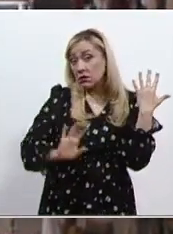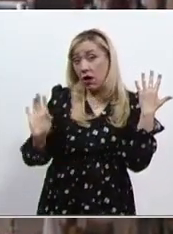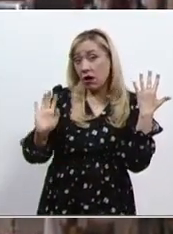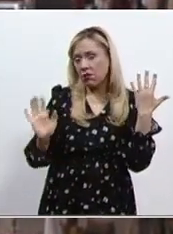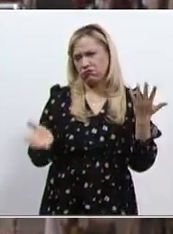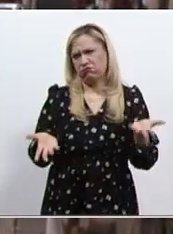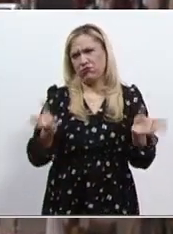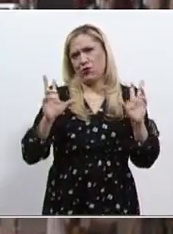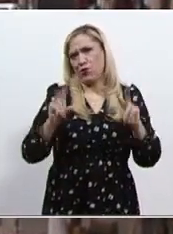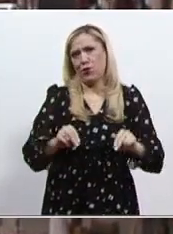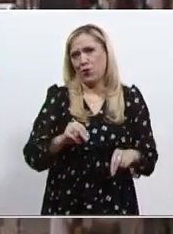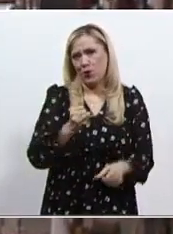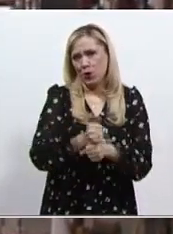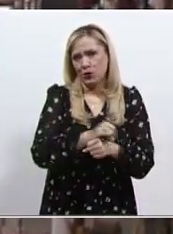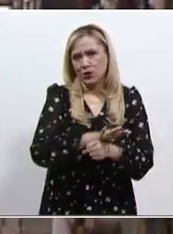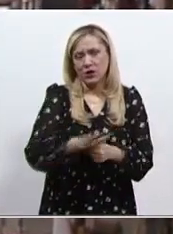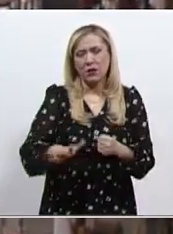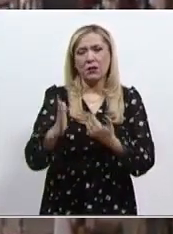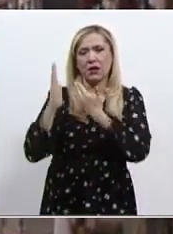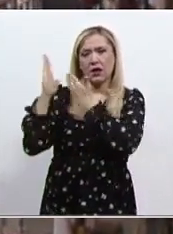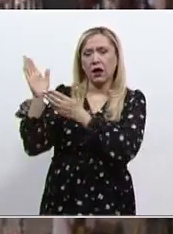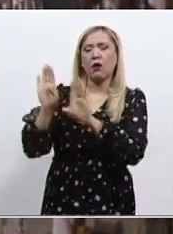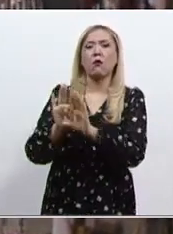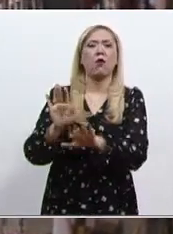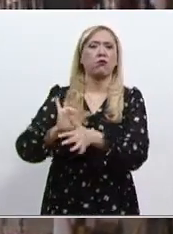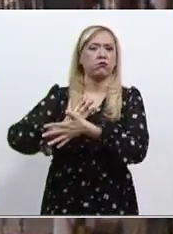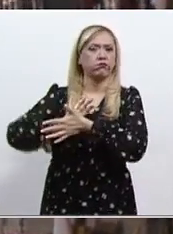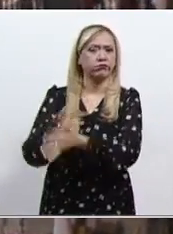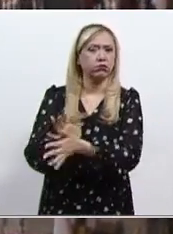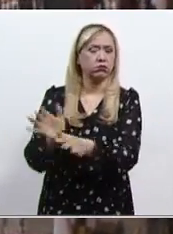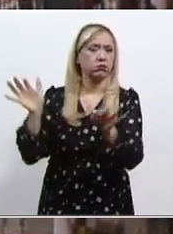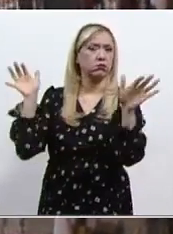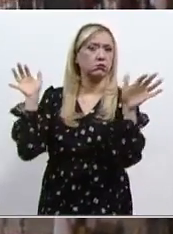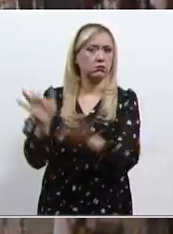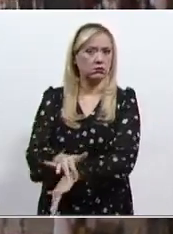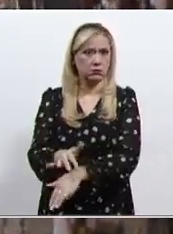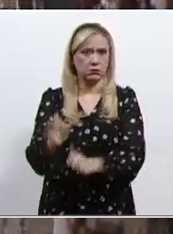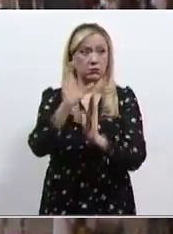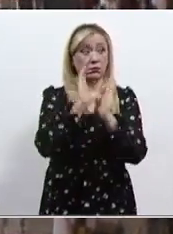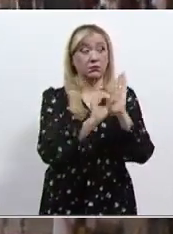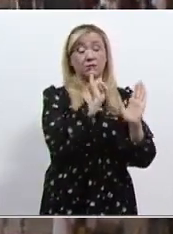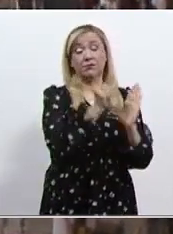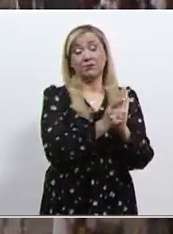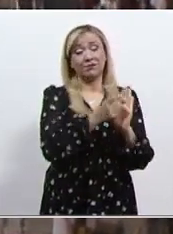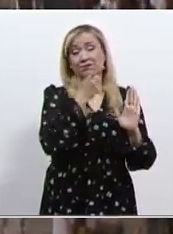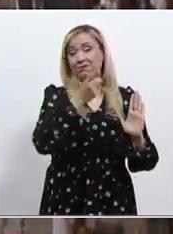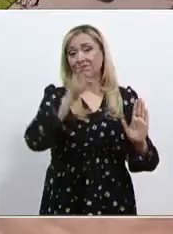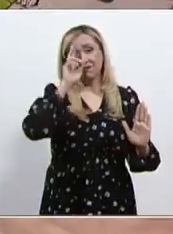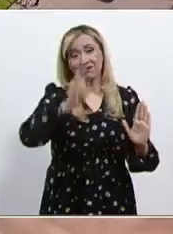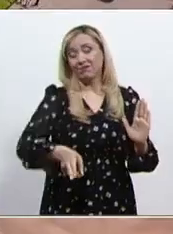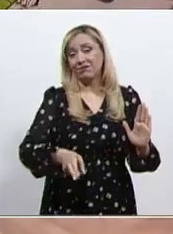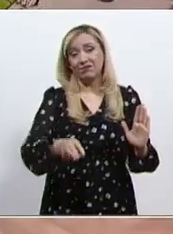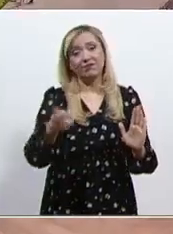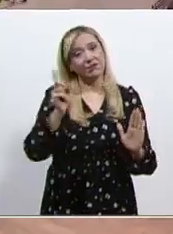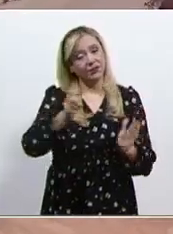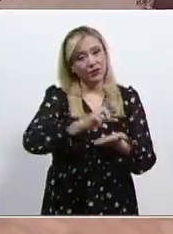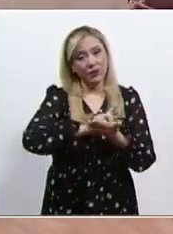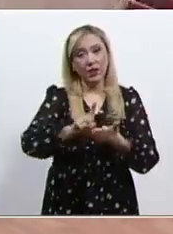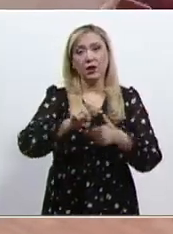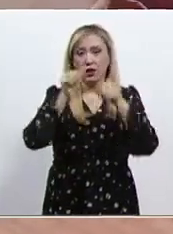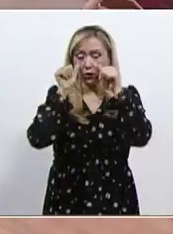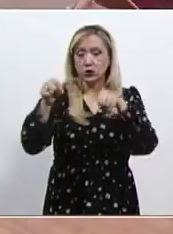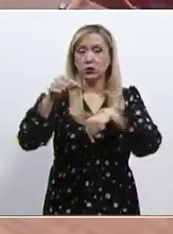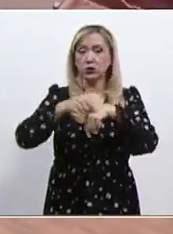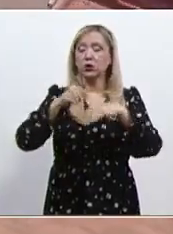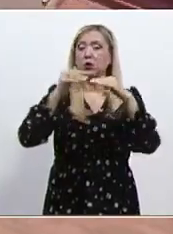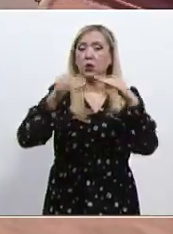mayoritarias en su entidad porque resulta sube inclusiva y a su vez inconstitucional ya que viola los derechos a la salud y a la